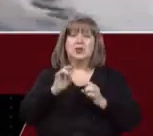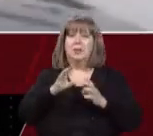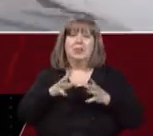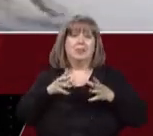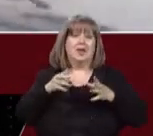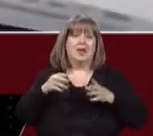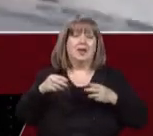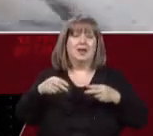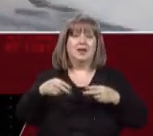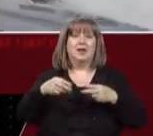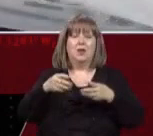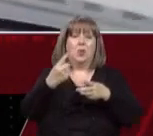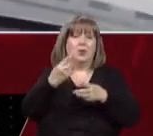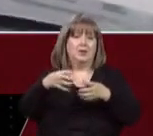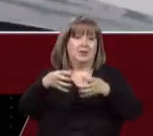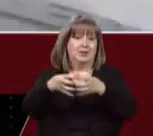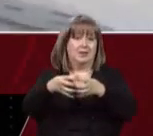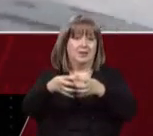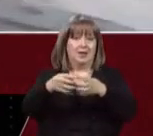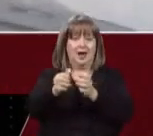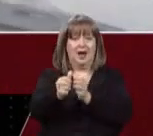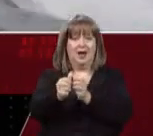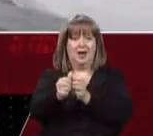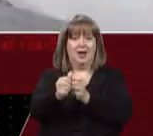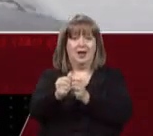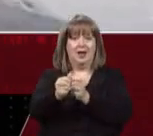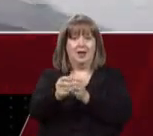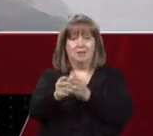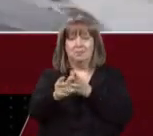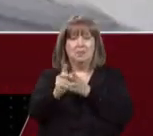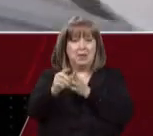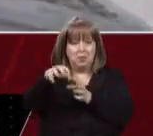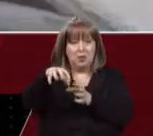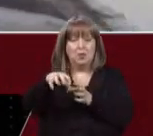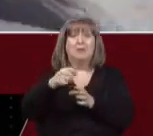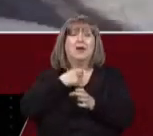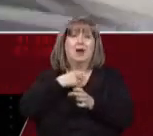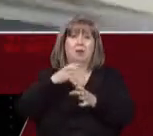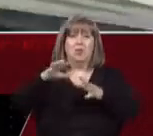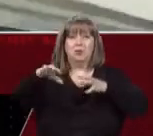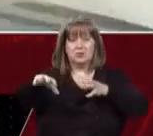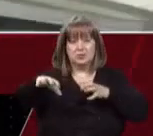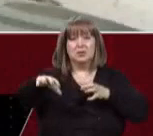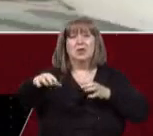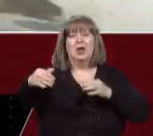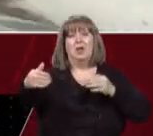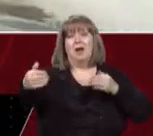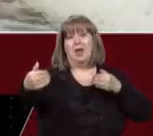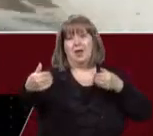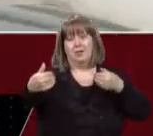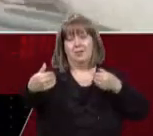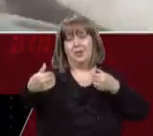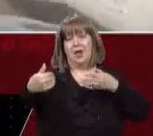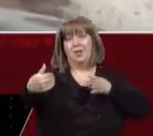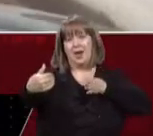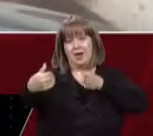doble cabecera pero lo que se busca básicamente volver a este a este sistema que ya ha funcionado